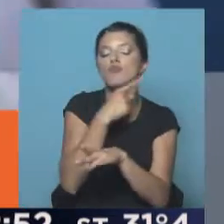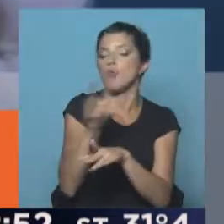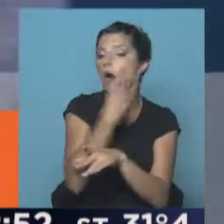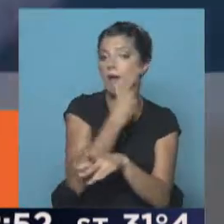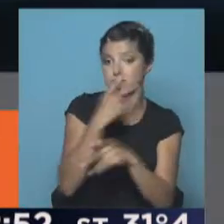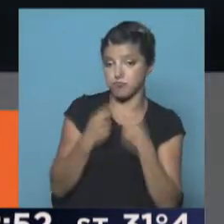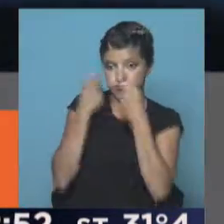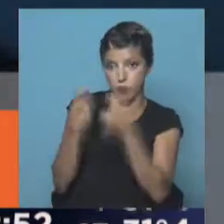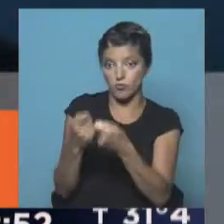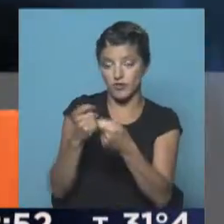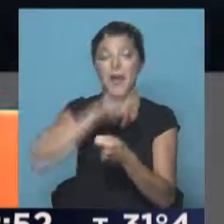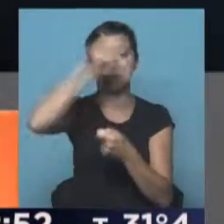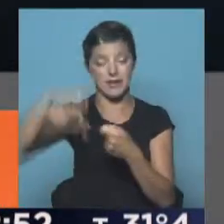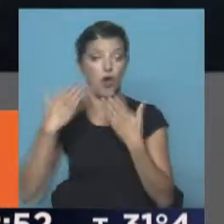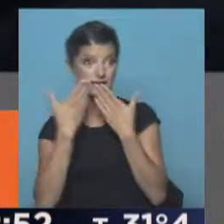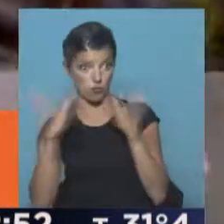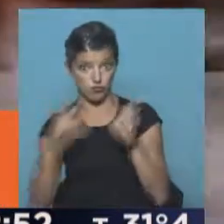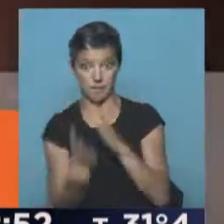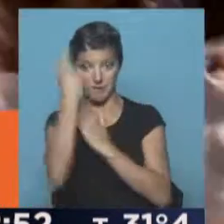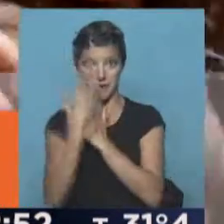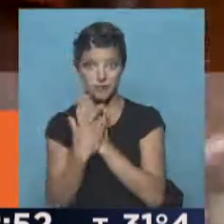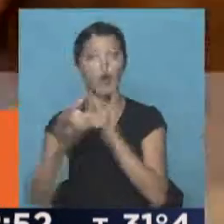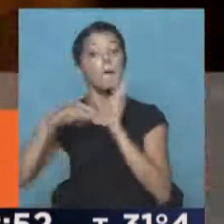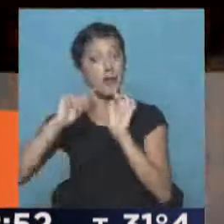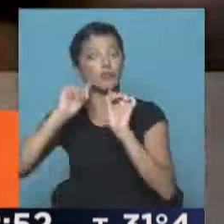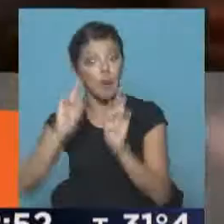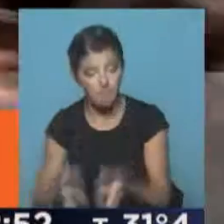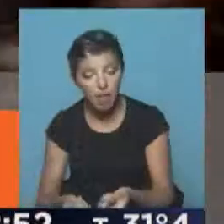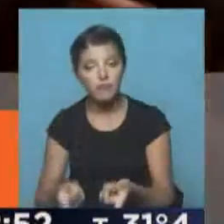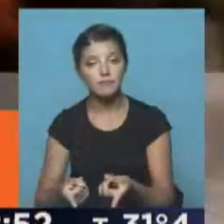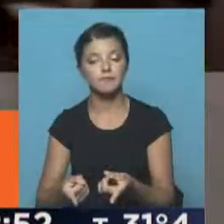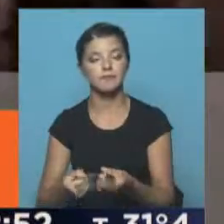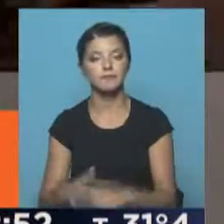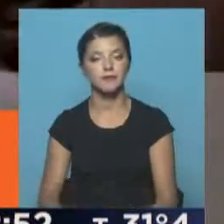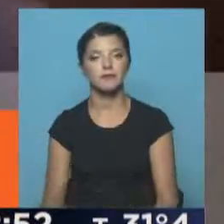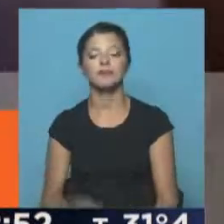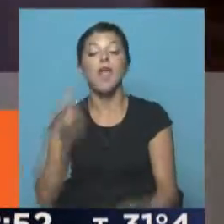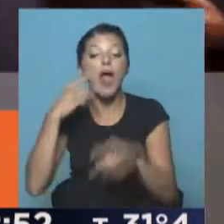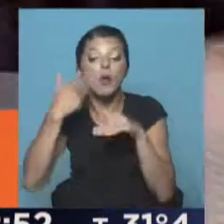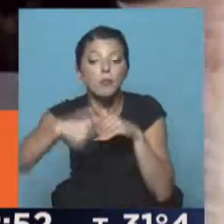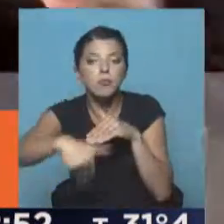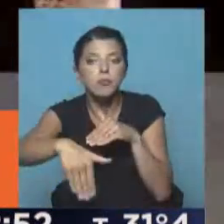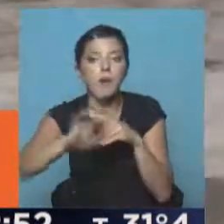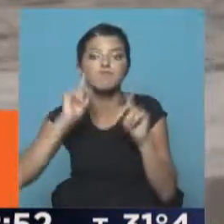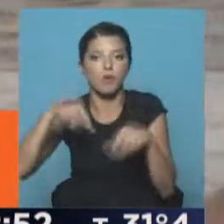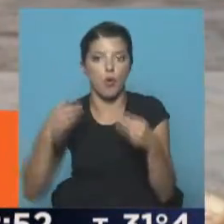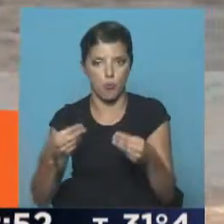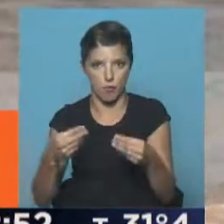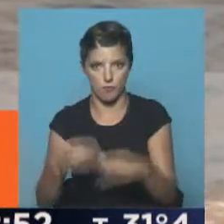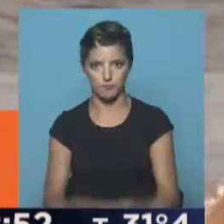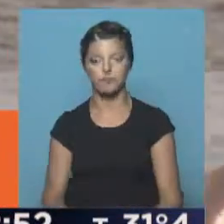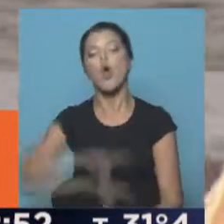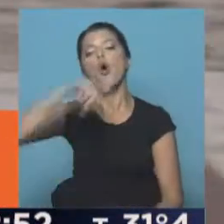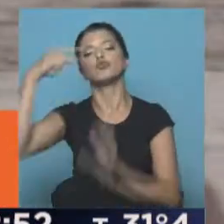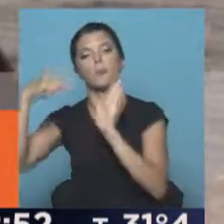constitucional no solo provocó la renuncia de Renzi, sino que también abrió un escenario impensado en la Italia actual. Otro